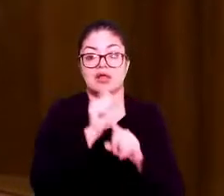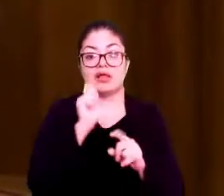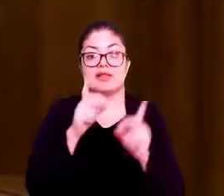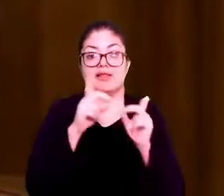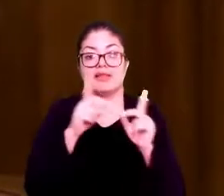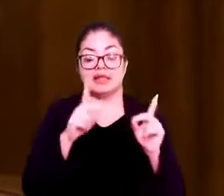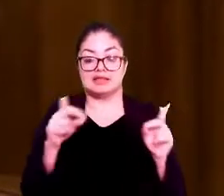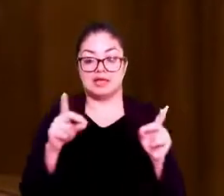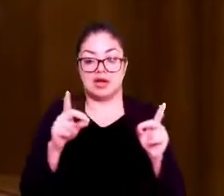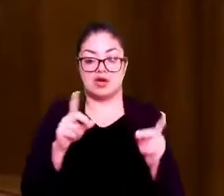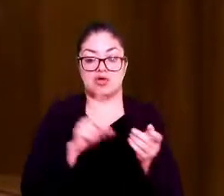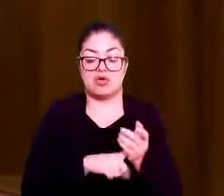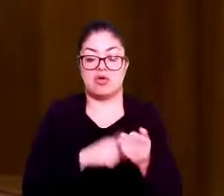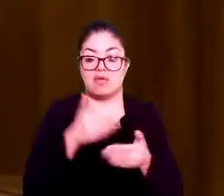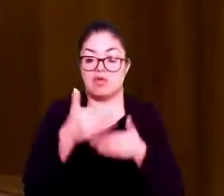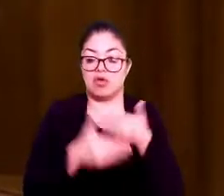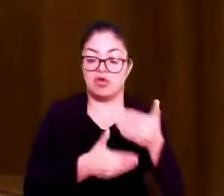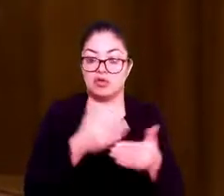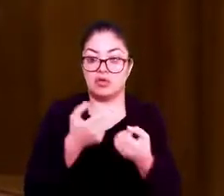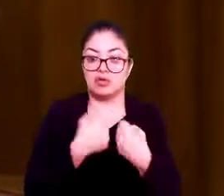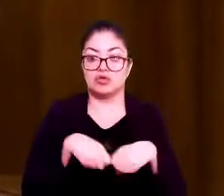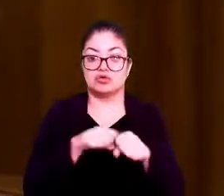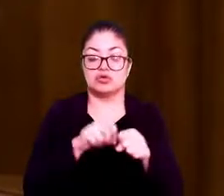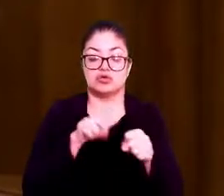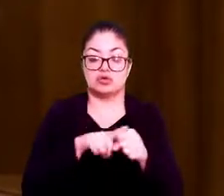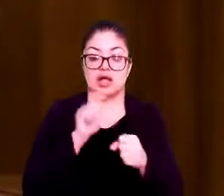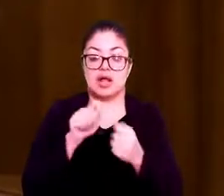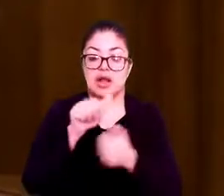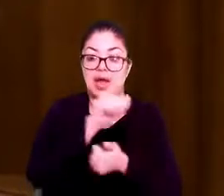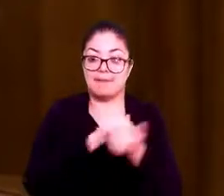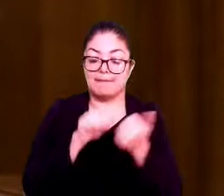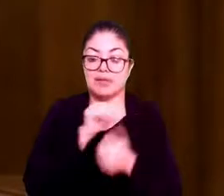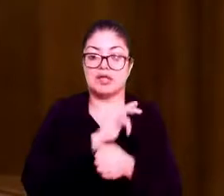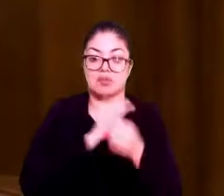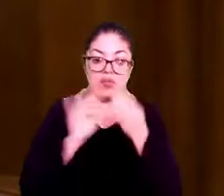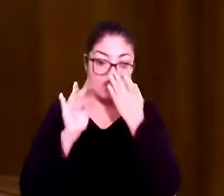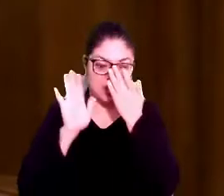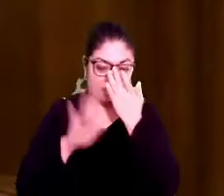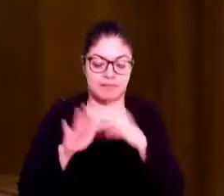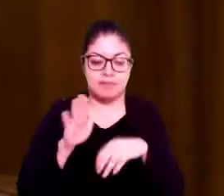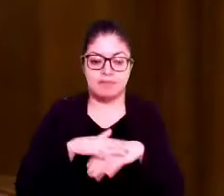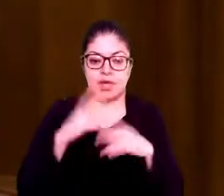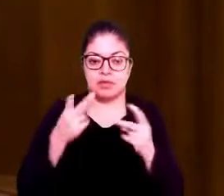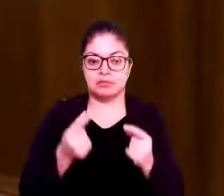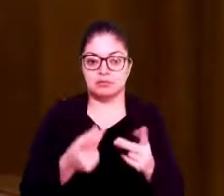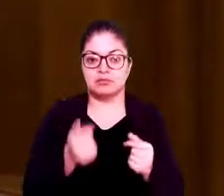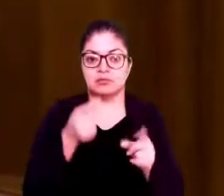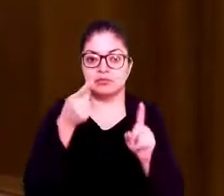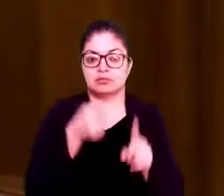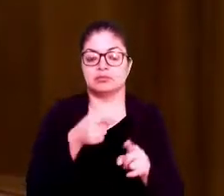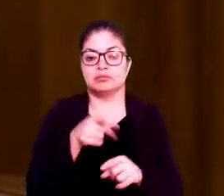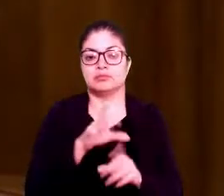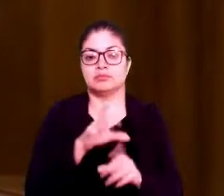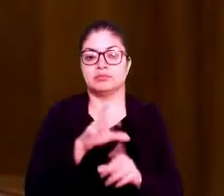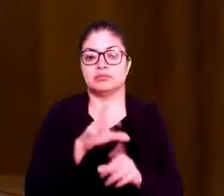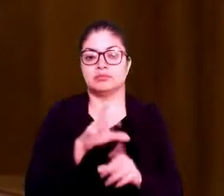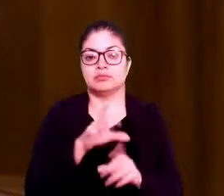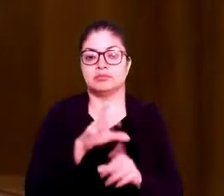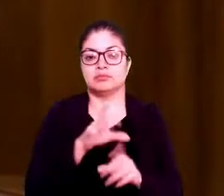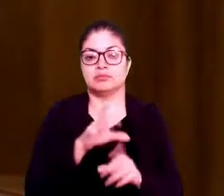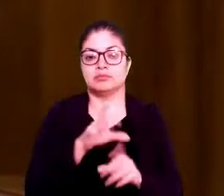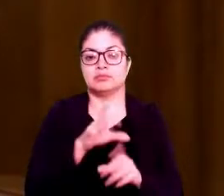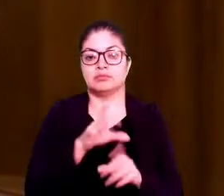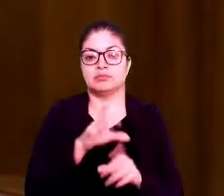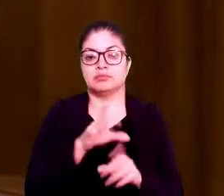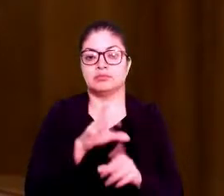desarrollo académico, productivo y social en un ambiente que les permita de manera efectiva y asertiva su inserción al mundo